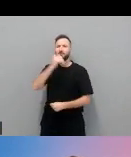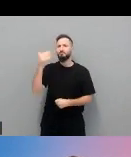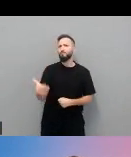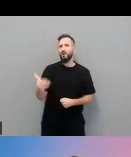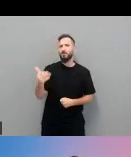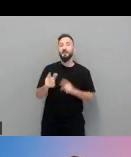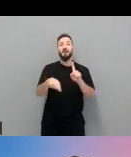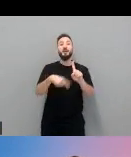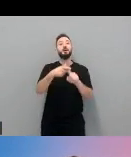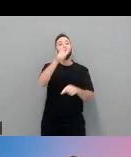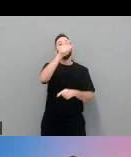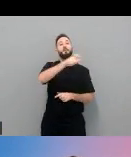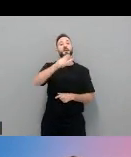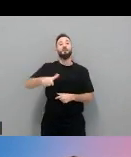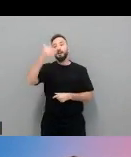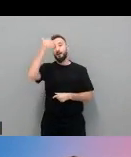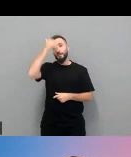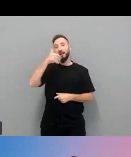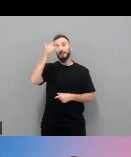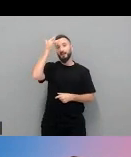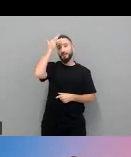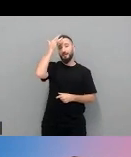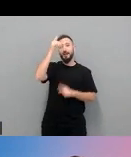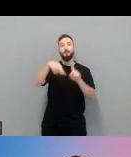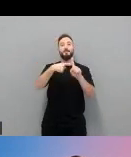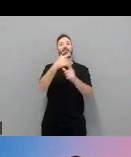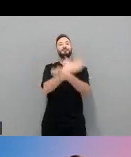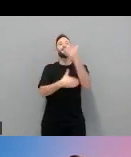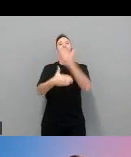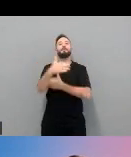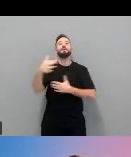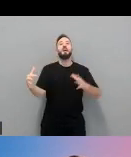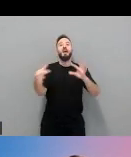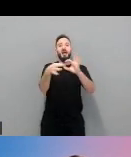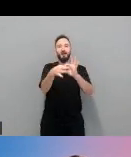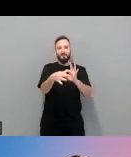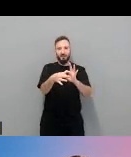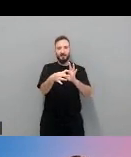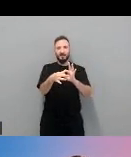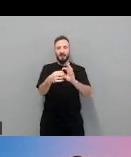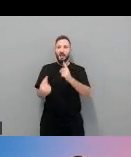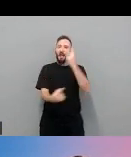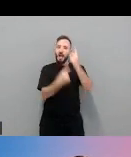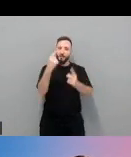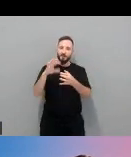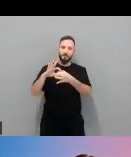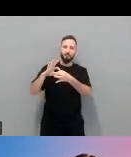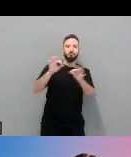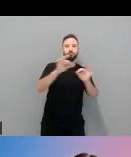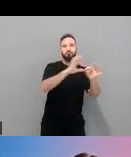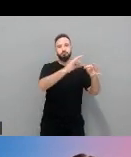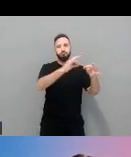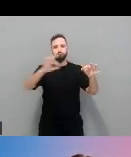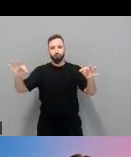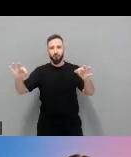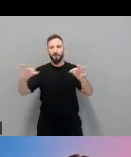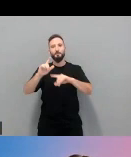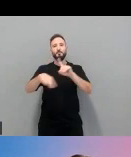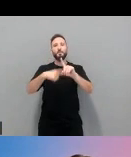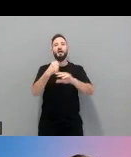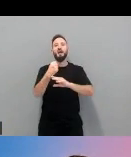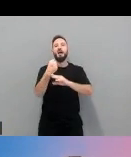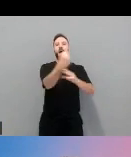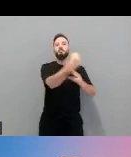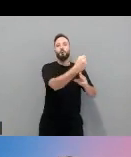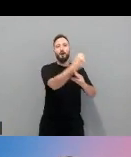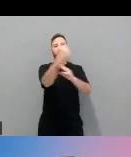con parálisis cerebral y discapacidades afines que también se generan lazos y apoyos entre ellos. quiero dar